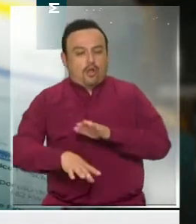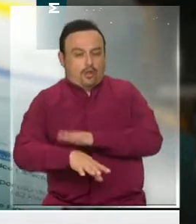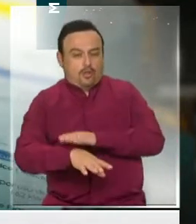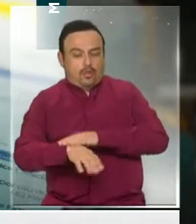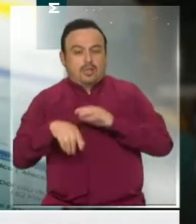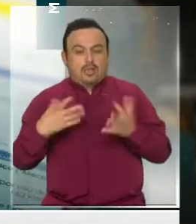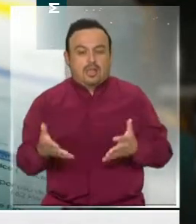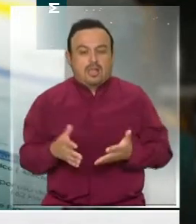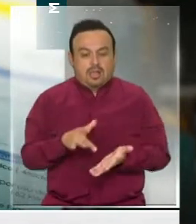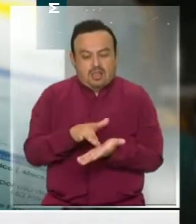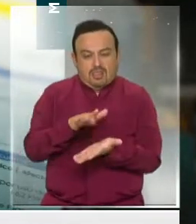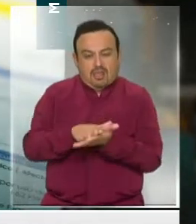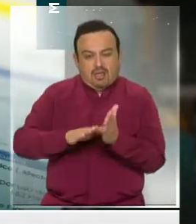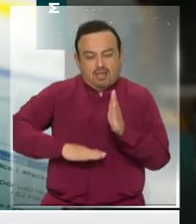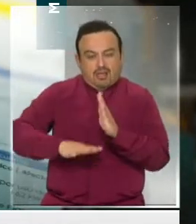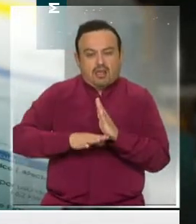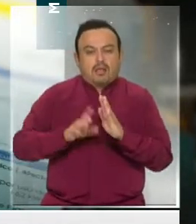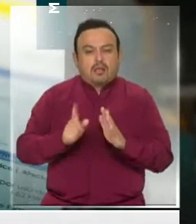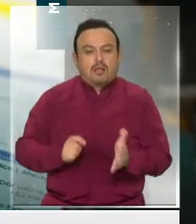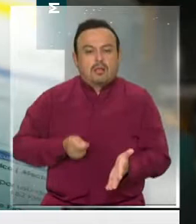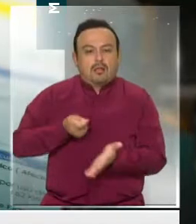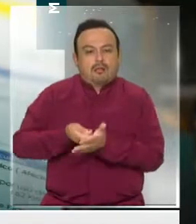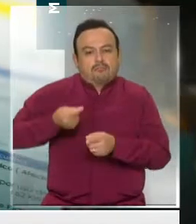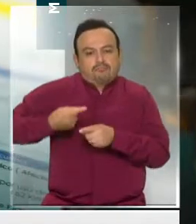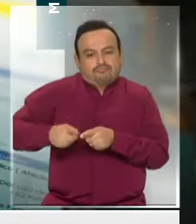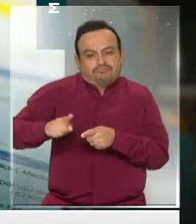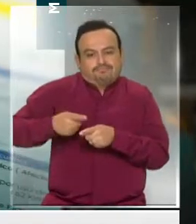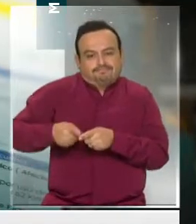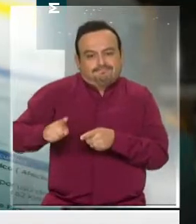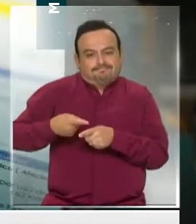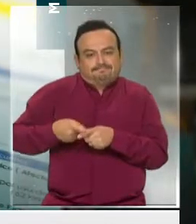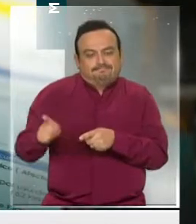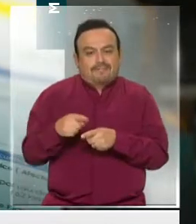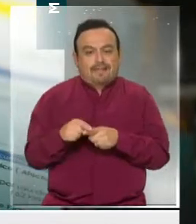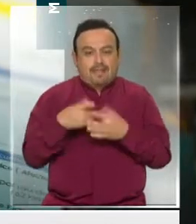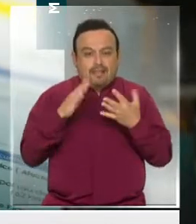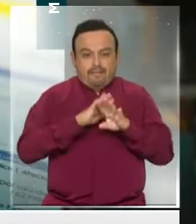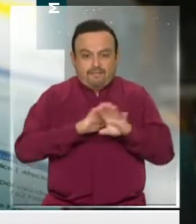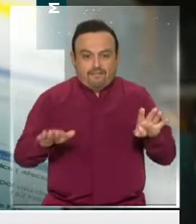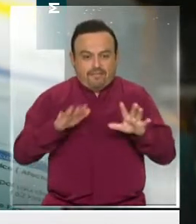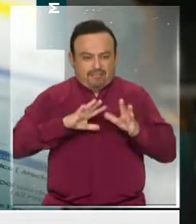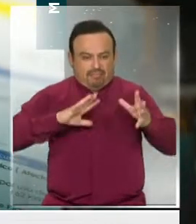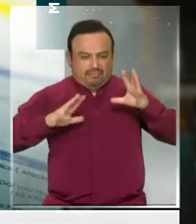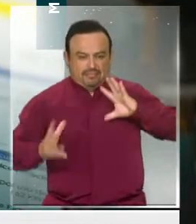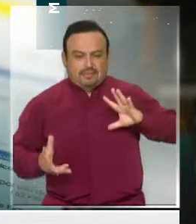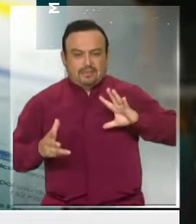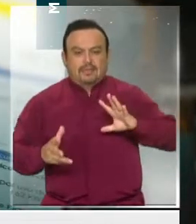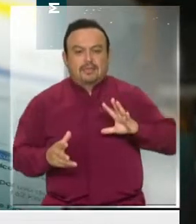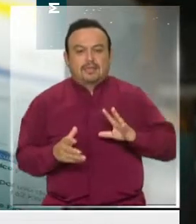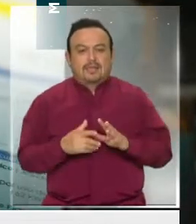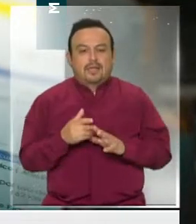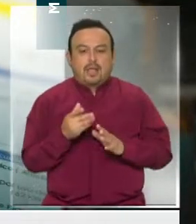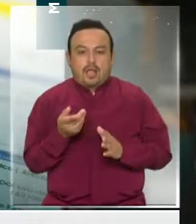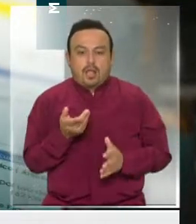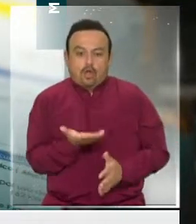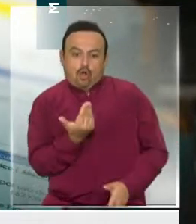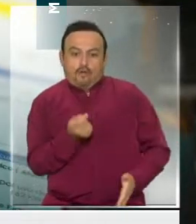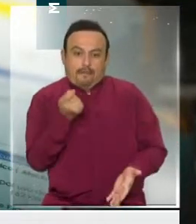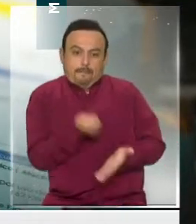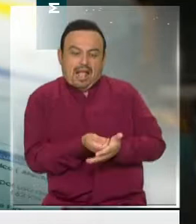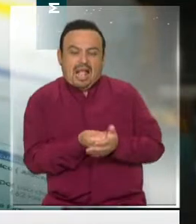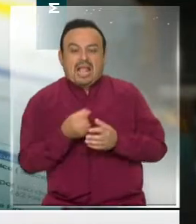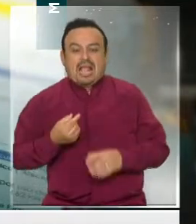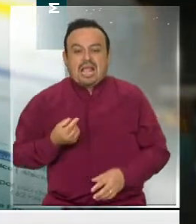deuda de los servicios básicos se pueda pagar en cuotas una vez que termine el estado de catástrofe y sin que te cobren intereses.